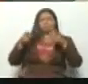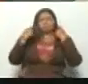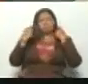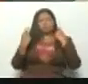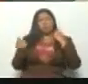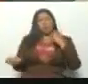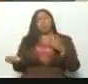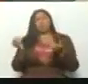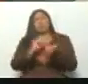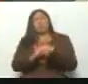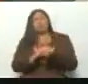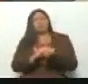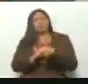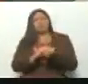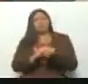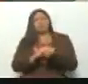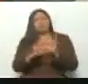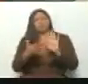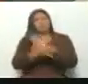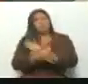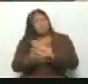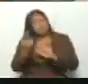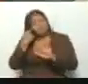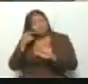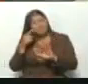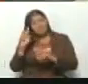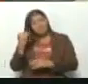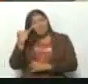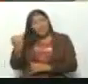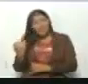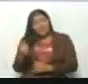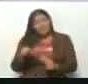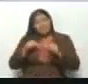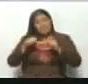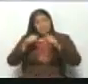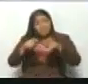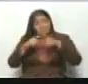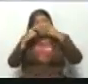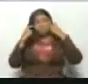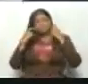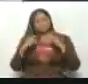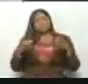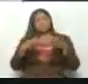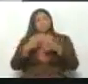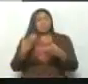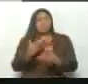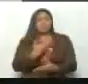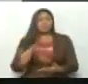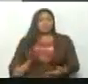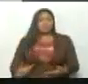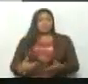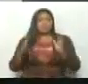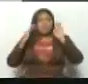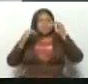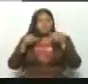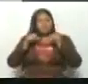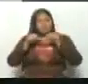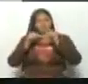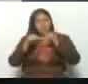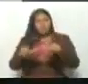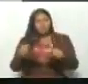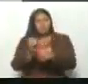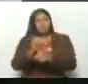implementan los casos, retoman el tapaboca. ¿Lo ideal es mantenerlo o Venezuela mantendría? La Comisión Presidencial para la Atención y Seguimiento